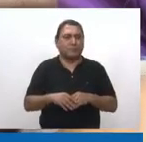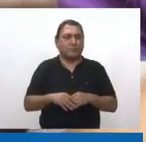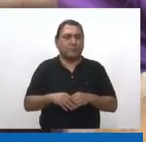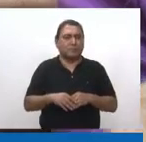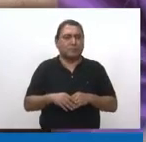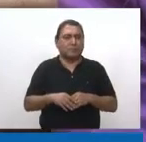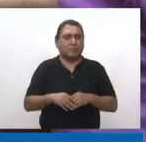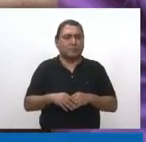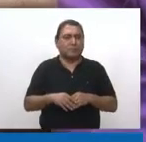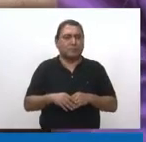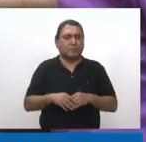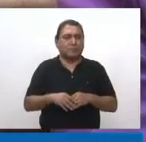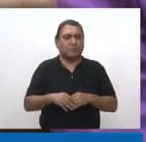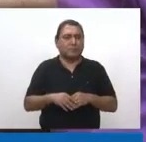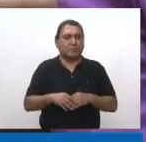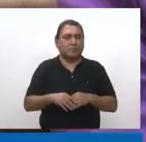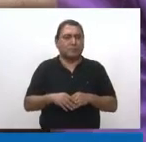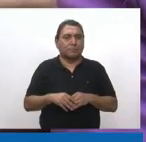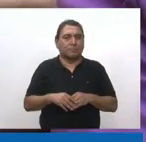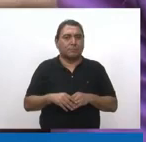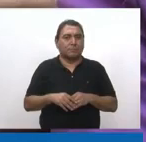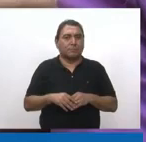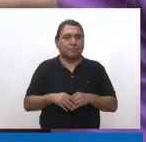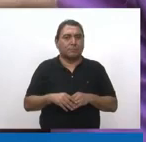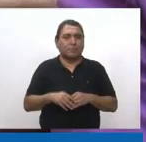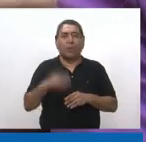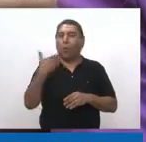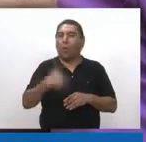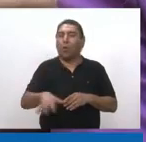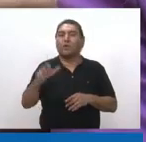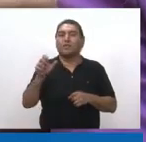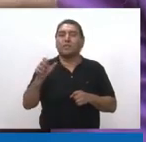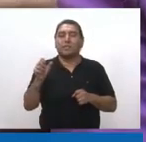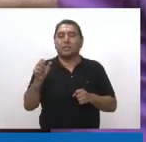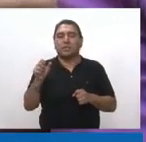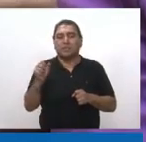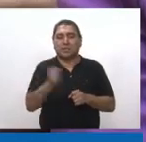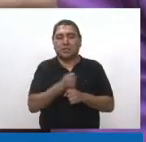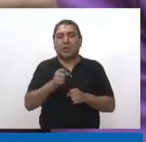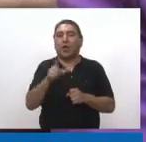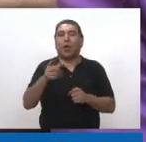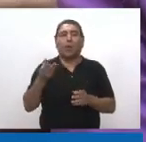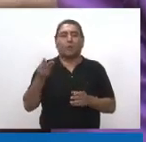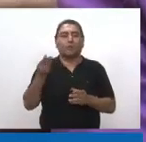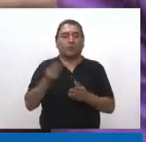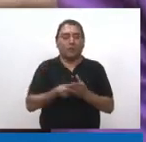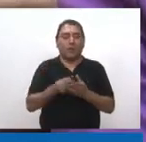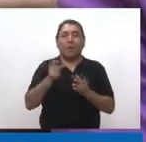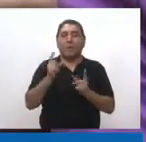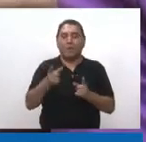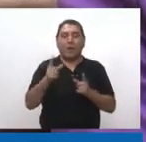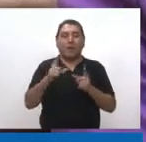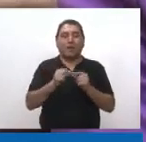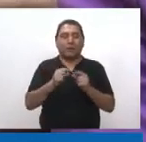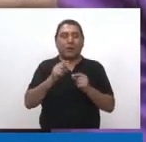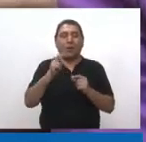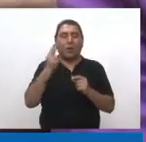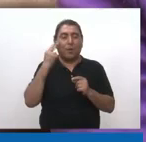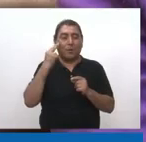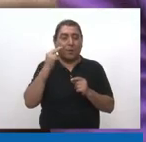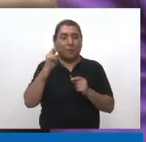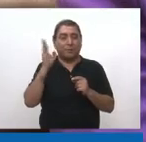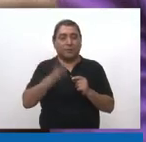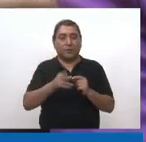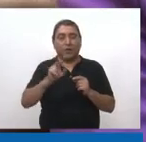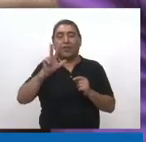Cuando los constituyentes sancionaron o introdujeron este instituto en el artículo 99, inciso 3, lo